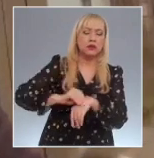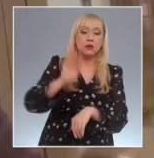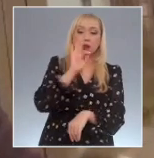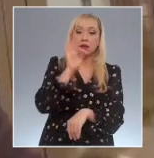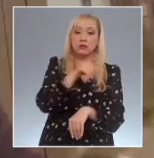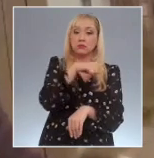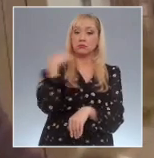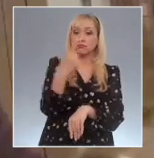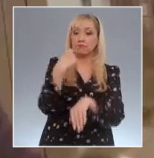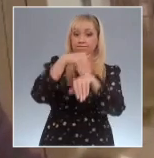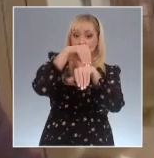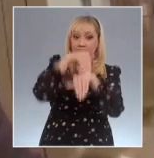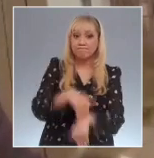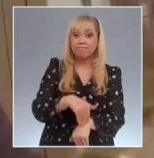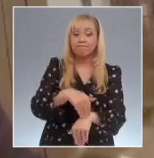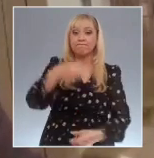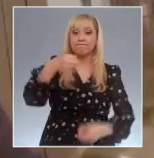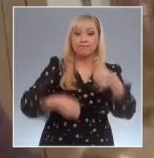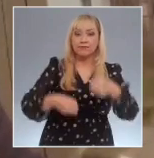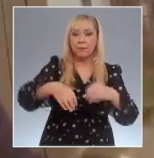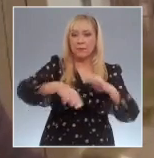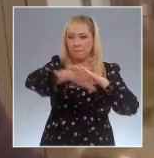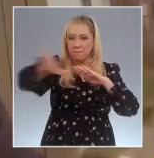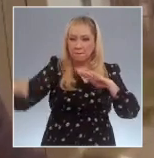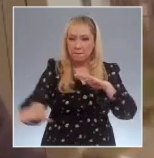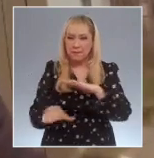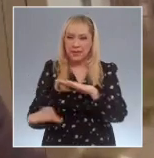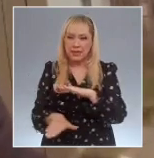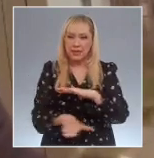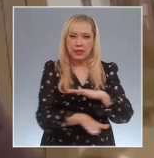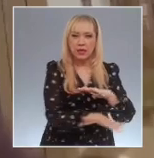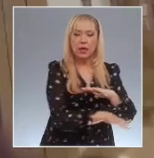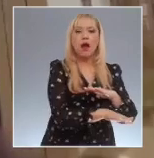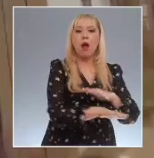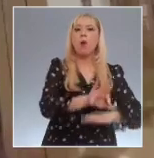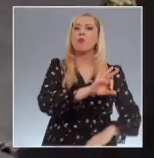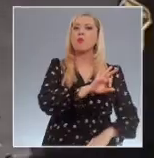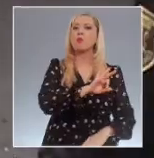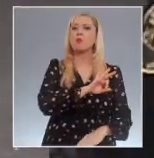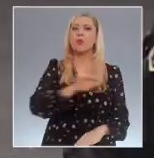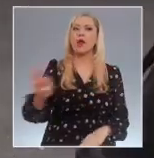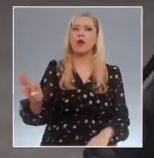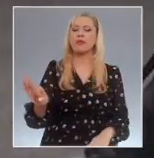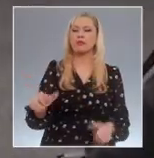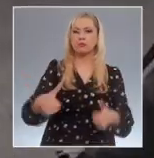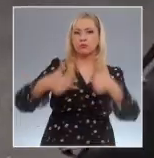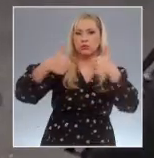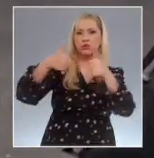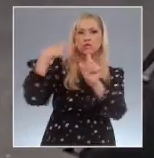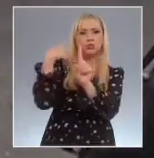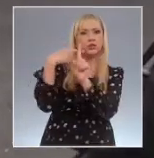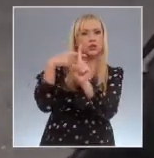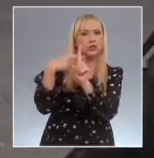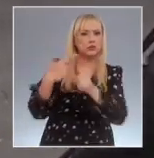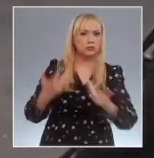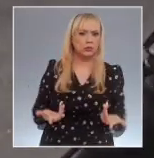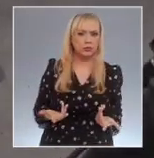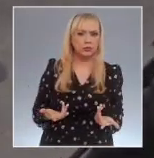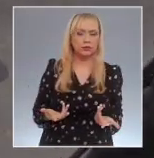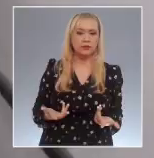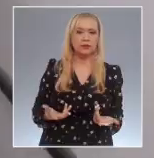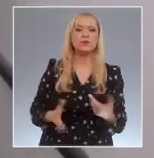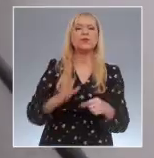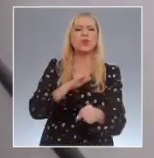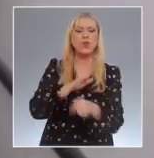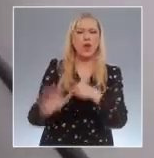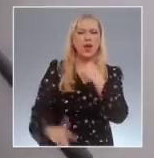los tribunales inferiores podrían tener un efecto bastante positivo. Entre los obstáculos para la prevención y